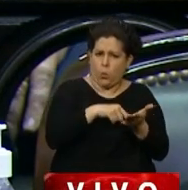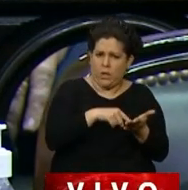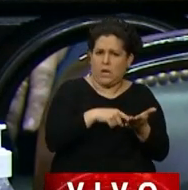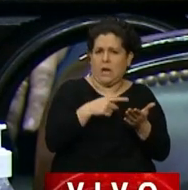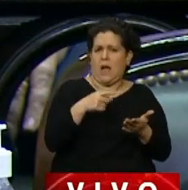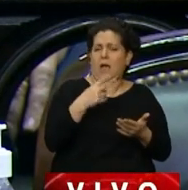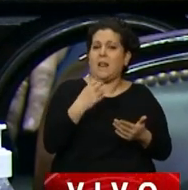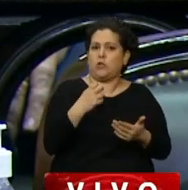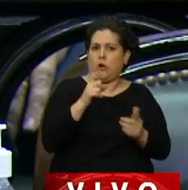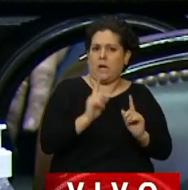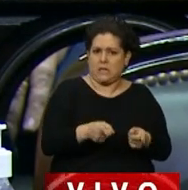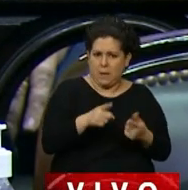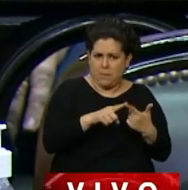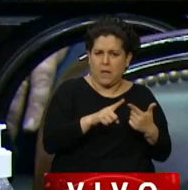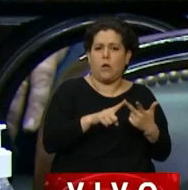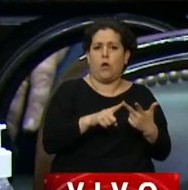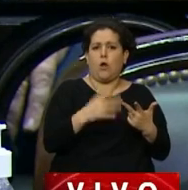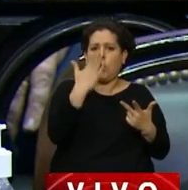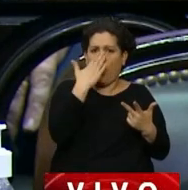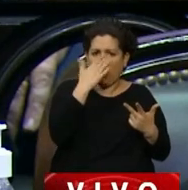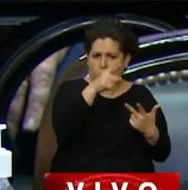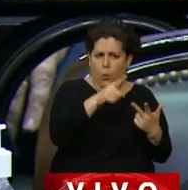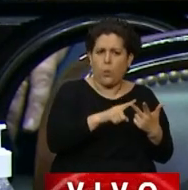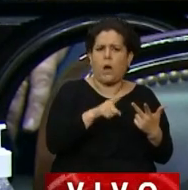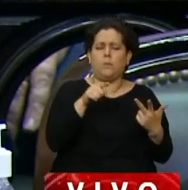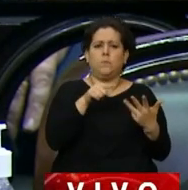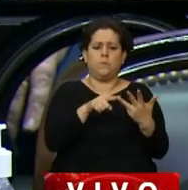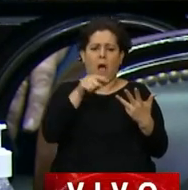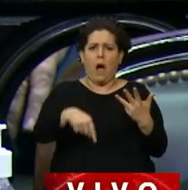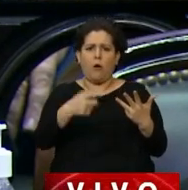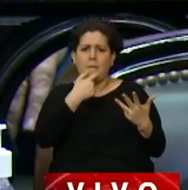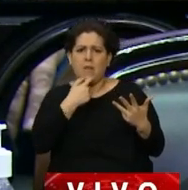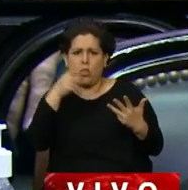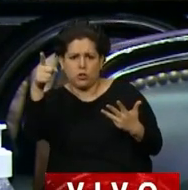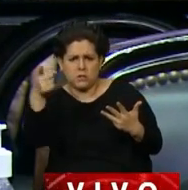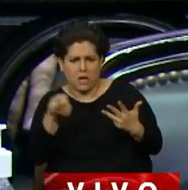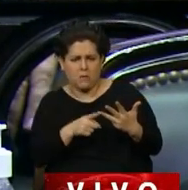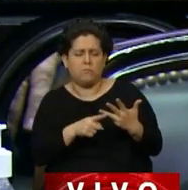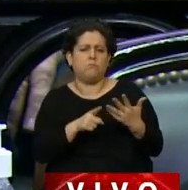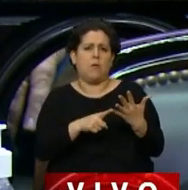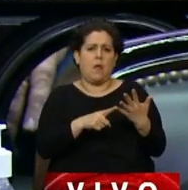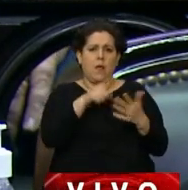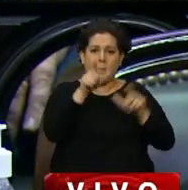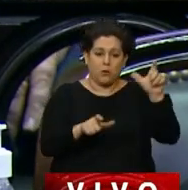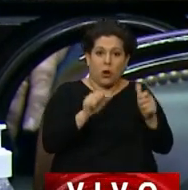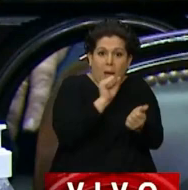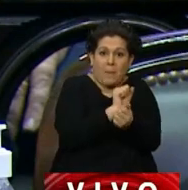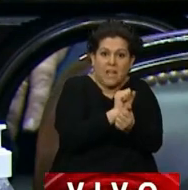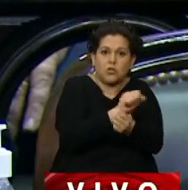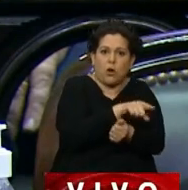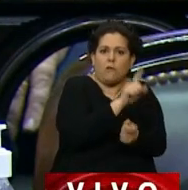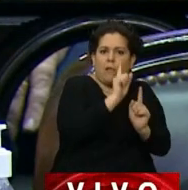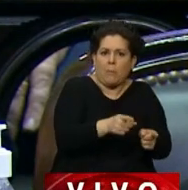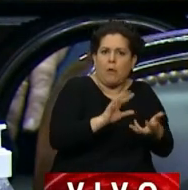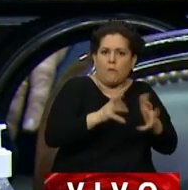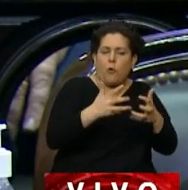electrónica. Lo adoptó Córdoba, lo adoptó ahora Mendoza. Los presos, los privados de libertad ya votaban